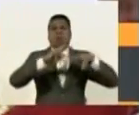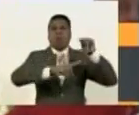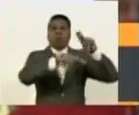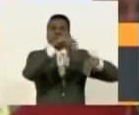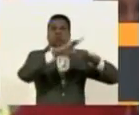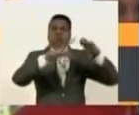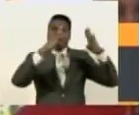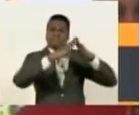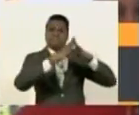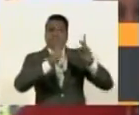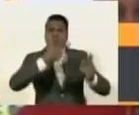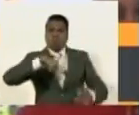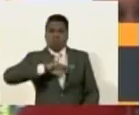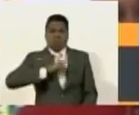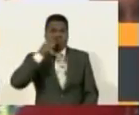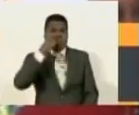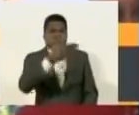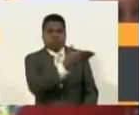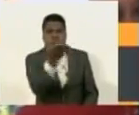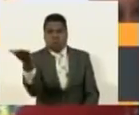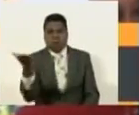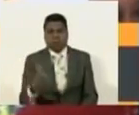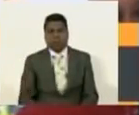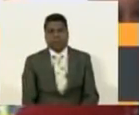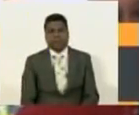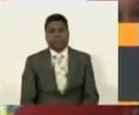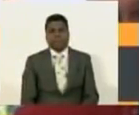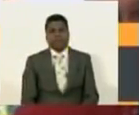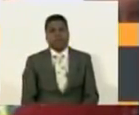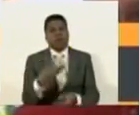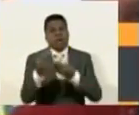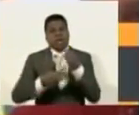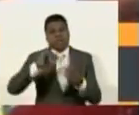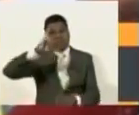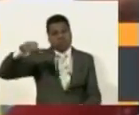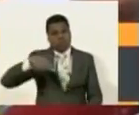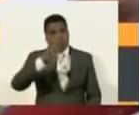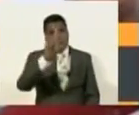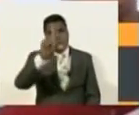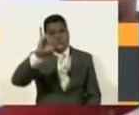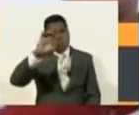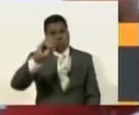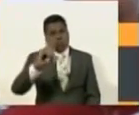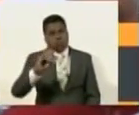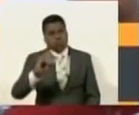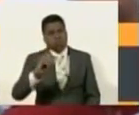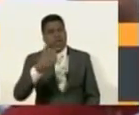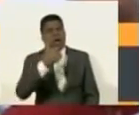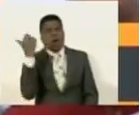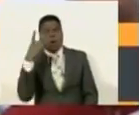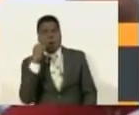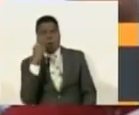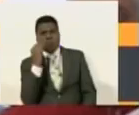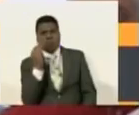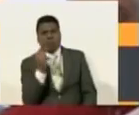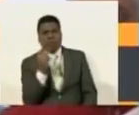pueblo. Eso fue lo que quiso Julio Borges hacer con sus amigos banqueros, con la ley